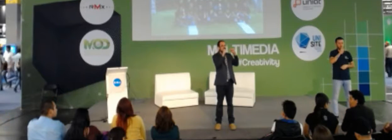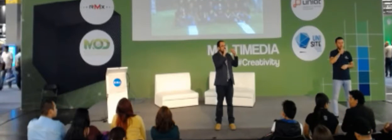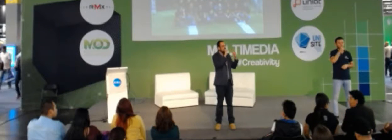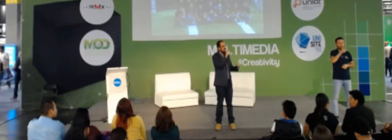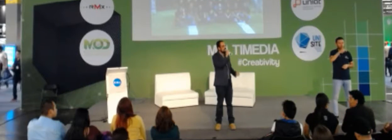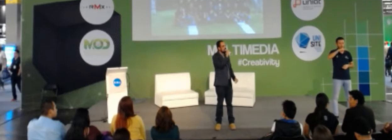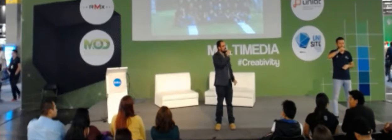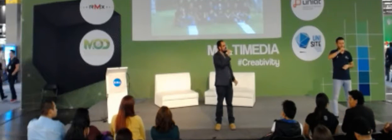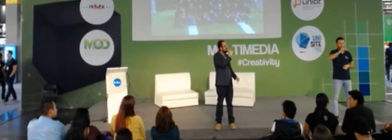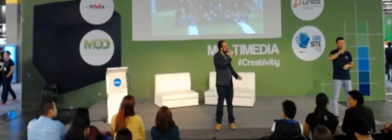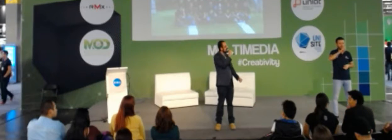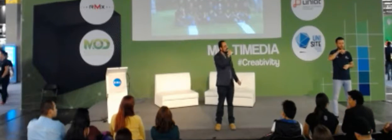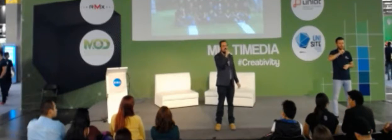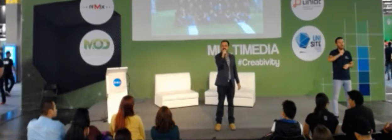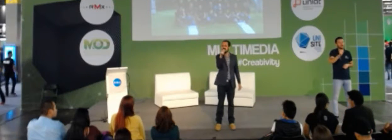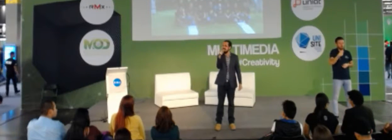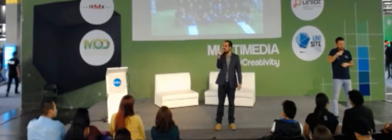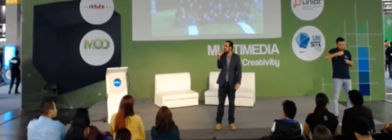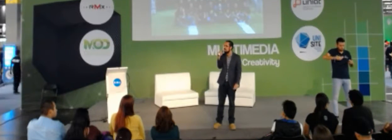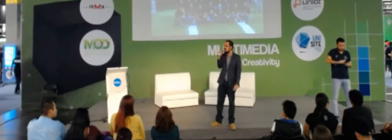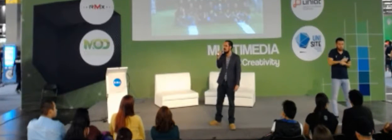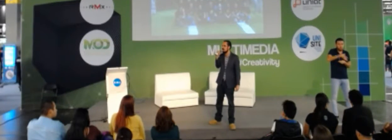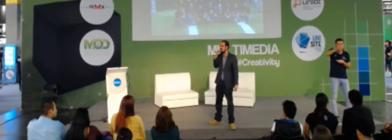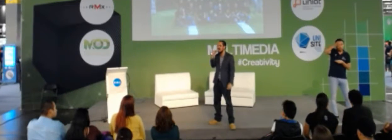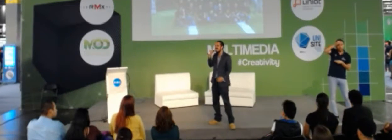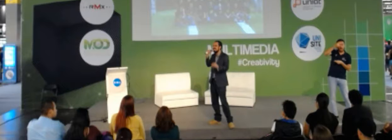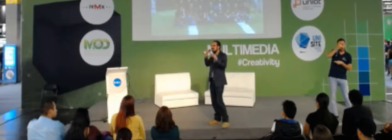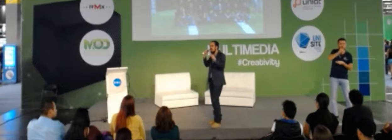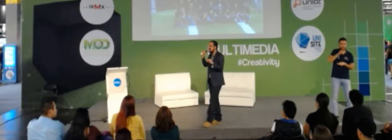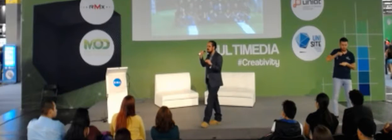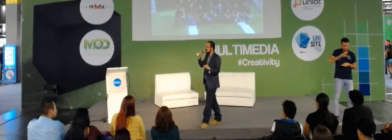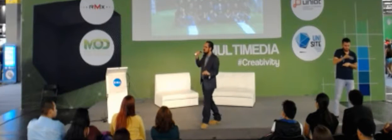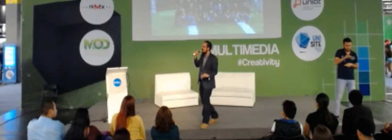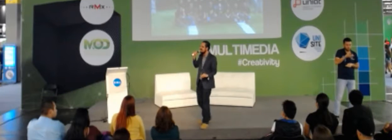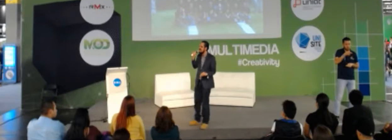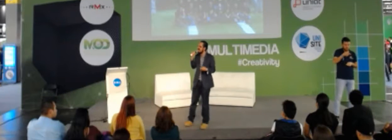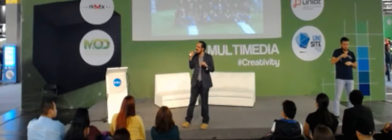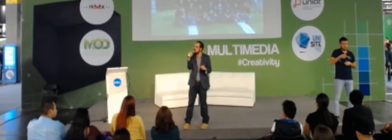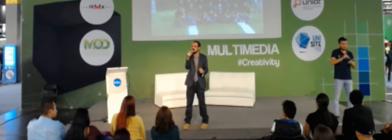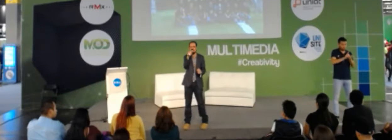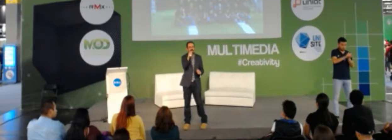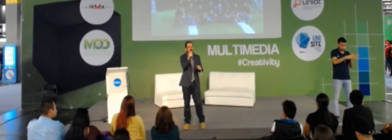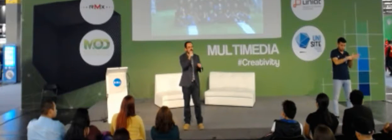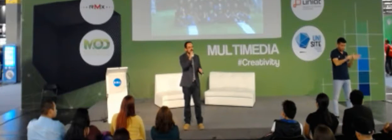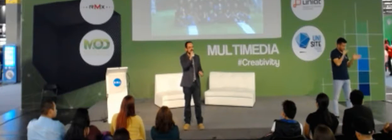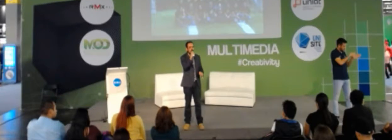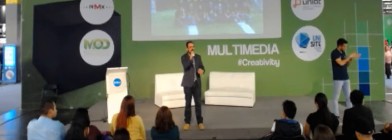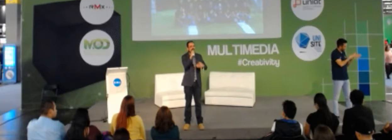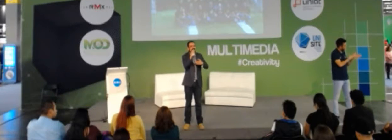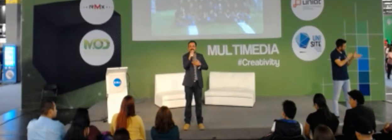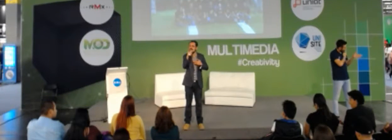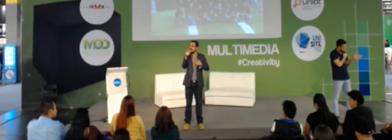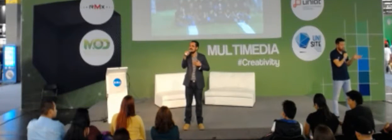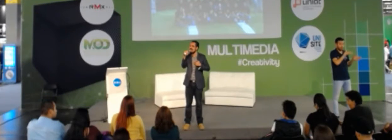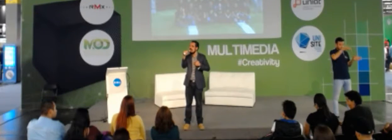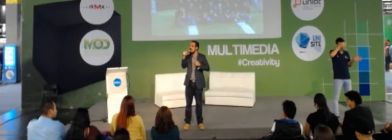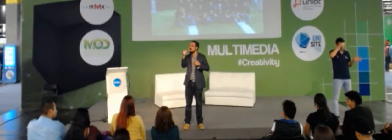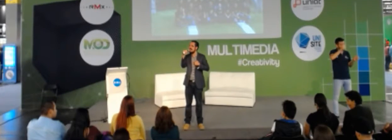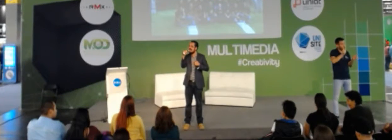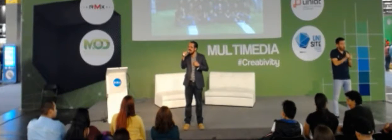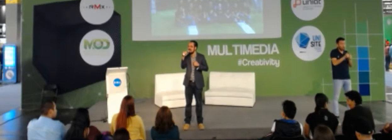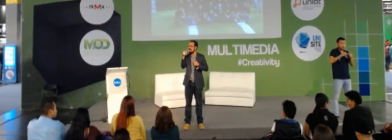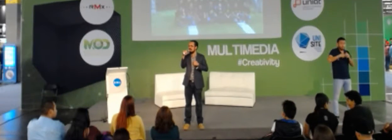Un principio básico de la Declaración Universal de Derechos Humanos es que todas las personas tengamos acceso a la educación desde nuestra